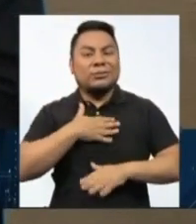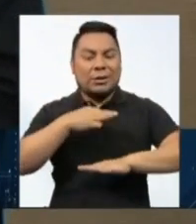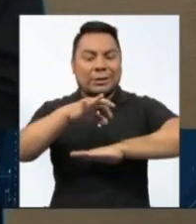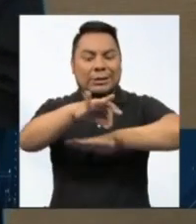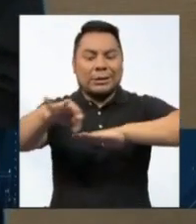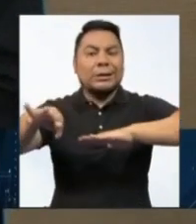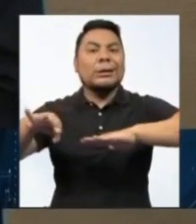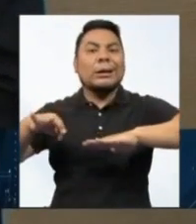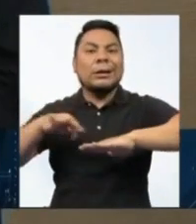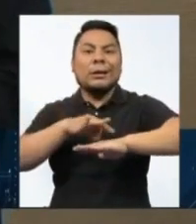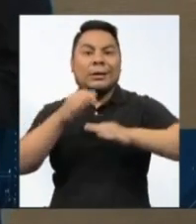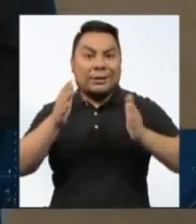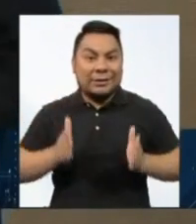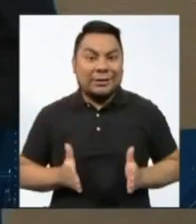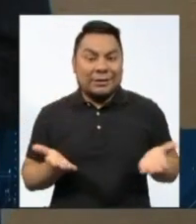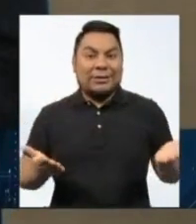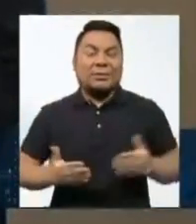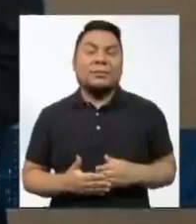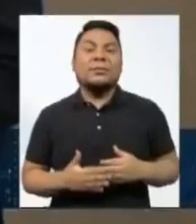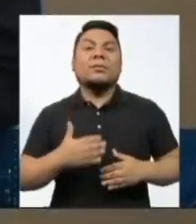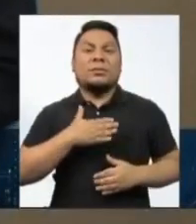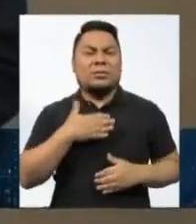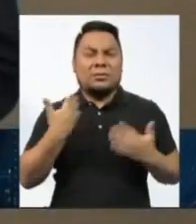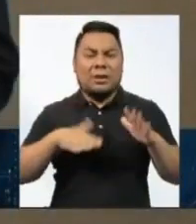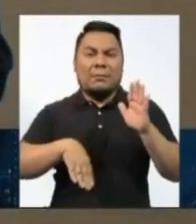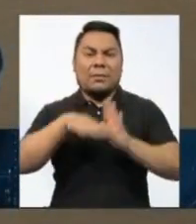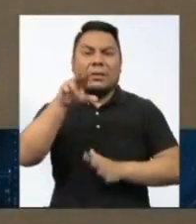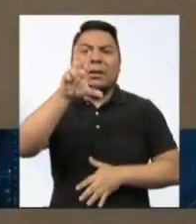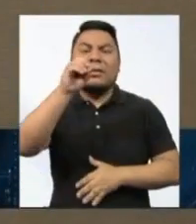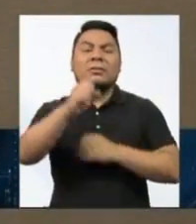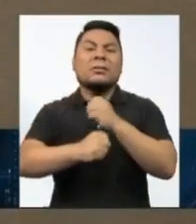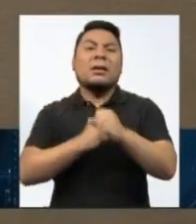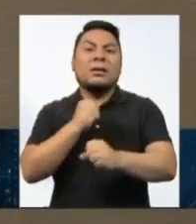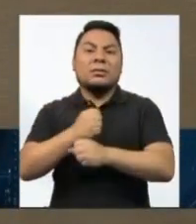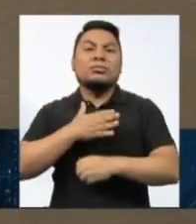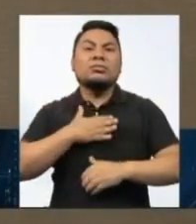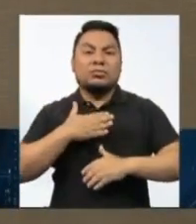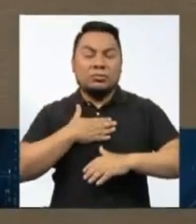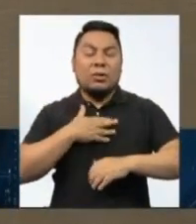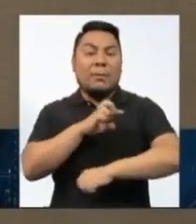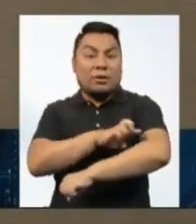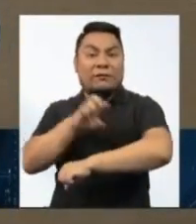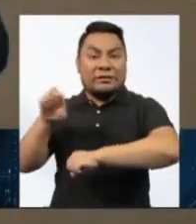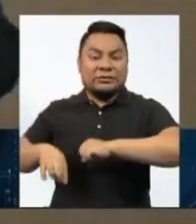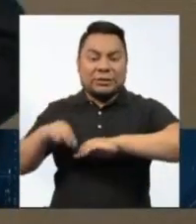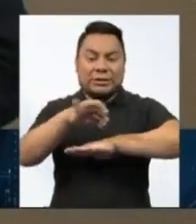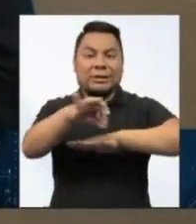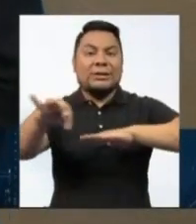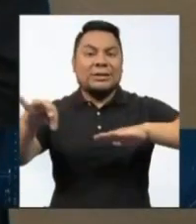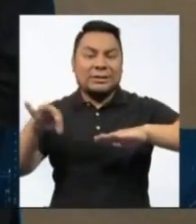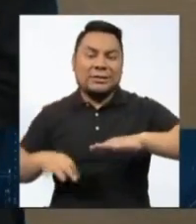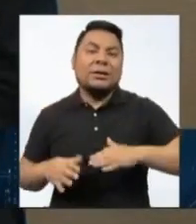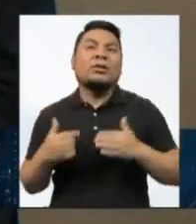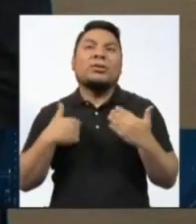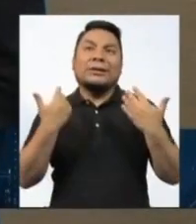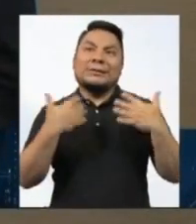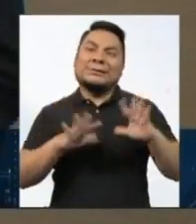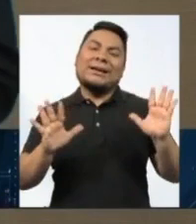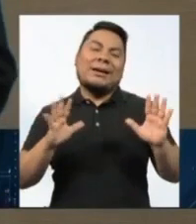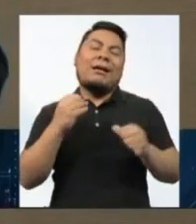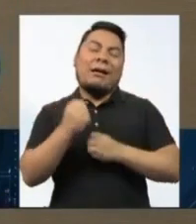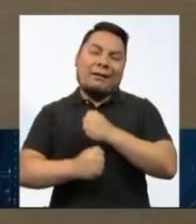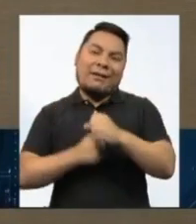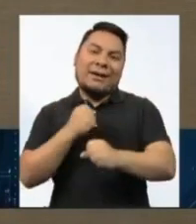Yo estoy en estos más de 30 años que tengo ya de ingeniero, ya soy vitalicio por si acaso,